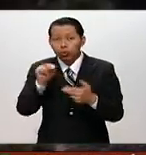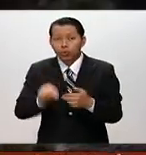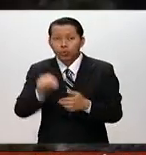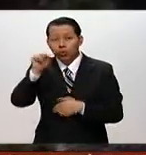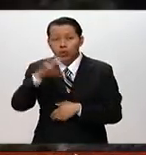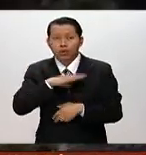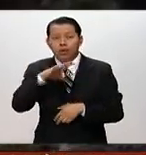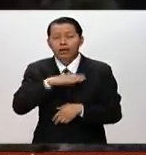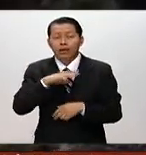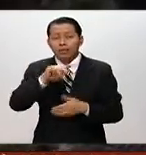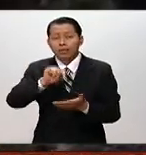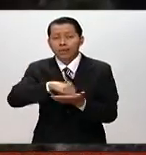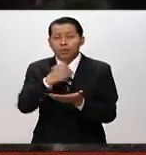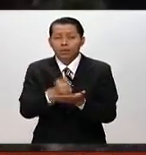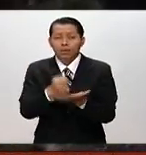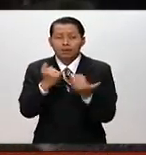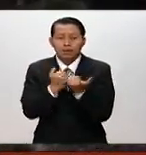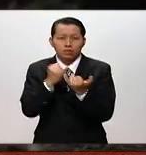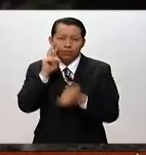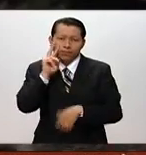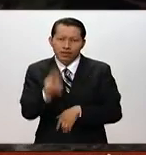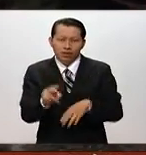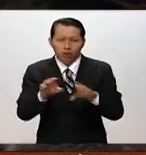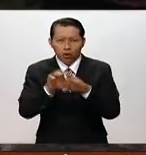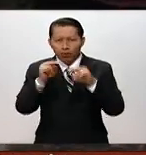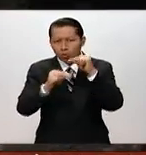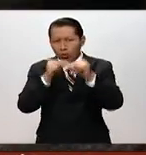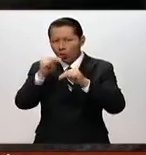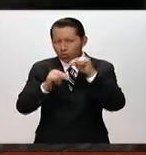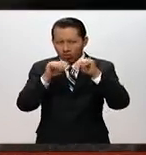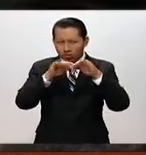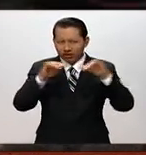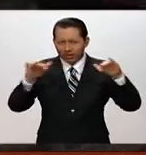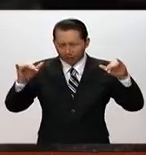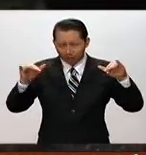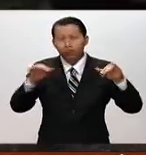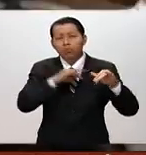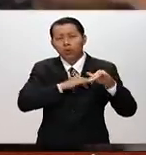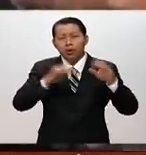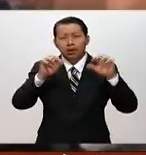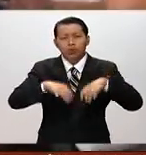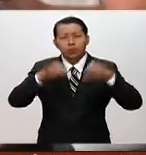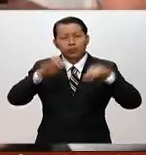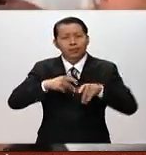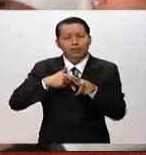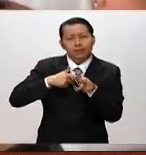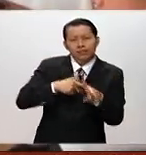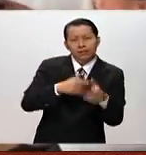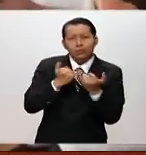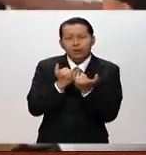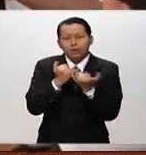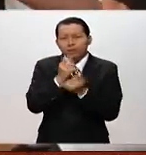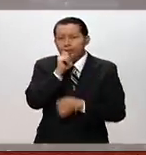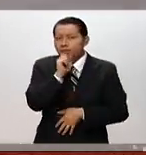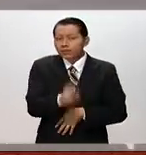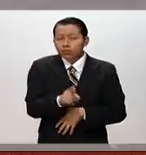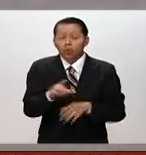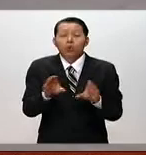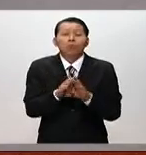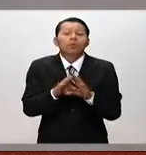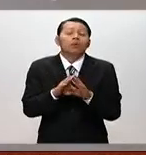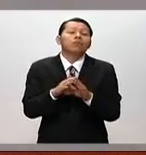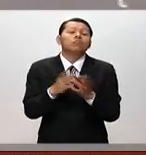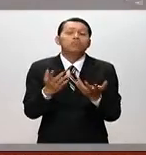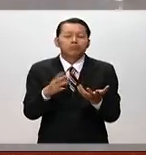en la zona de Tamaulipas, se observa nubosidad dispersa, lo que favorecerá lluvias continuas y sobre todo está